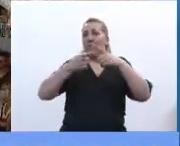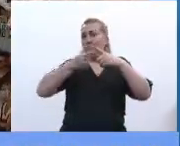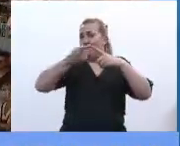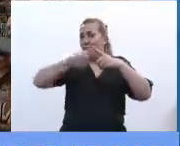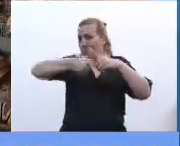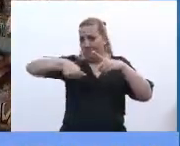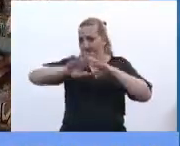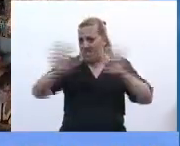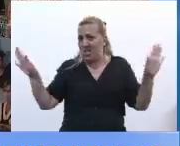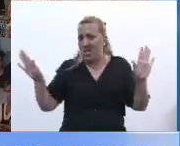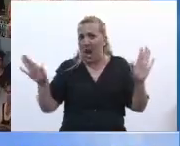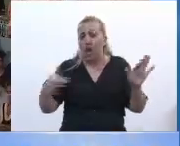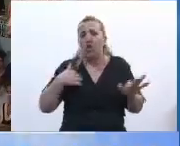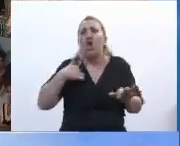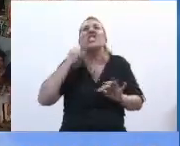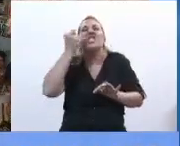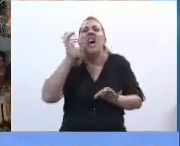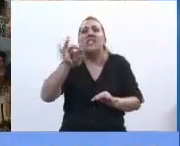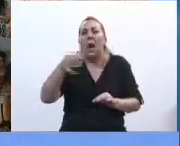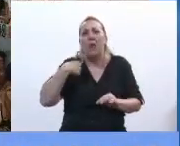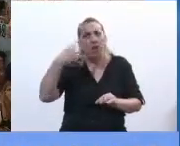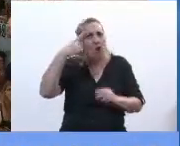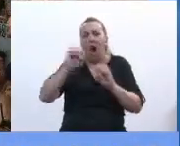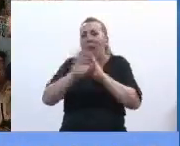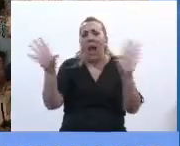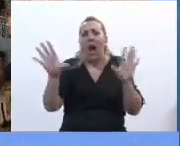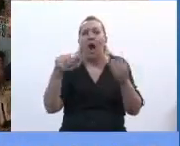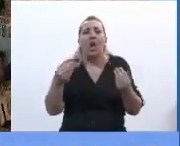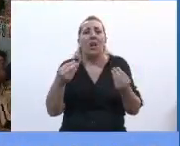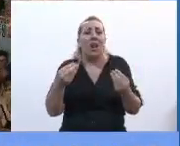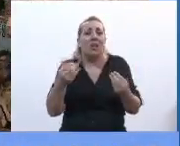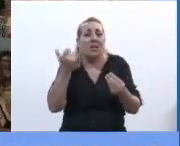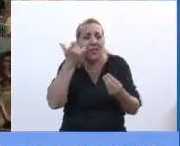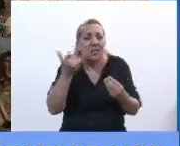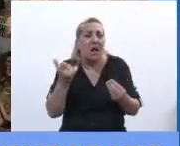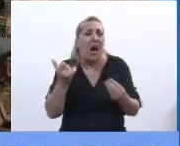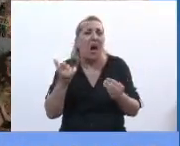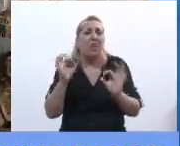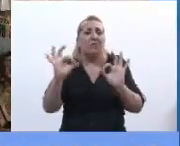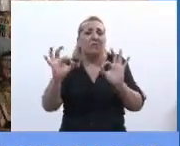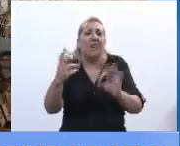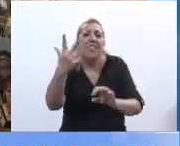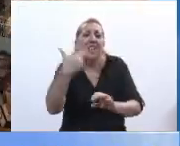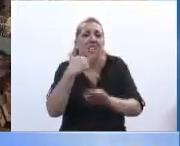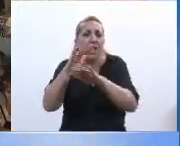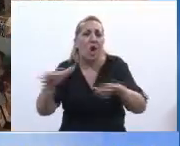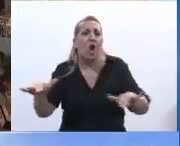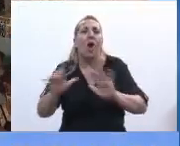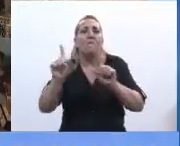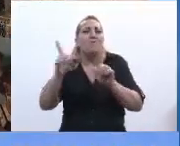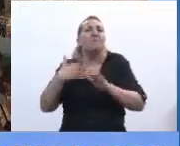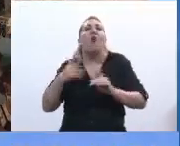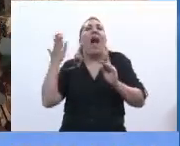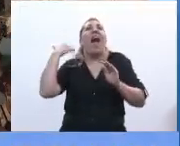yo ya sabía y tenía absolutamente claro qué mis tres hijos fueron son mi proyecto de vida